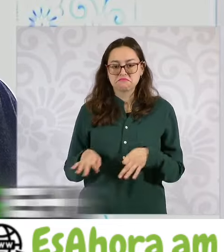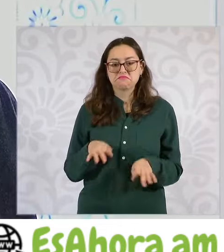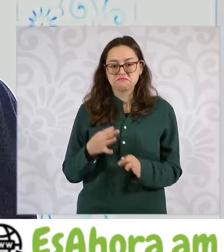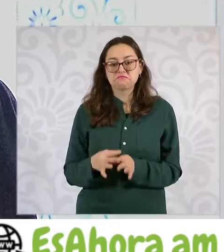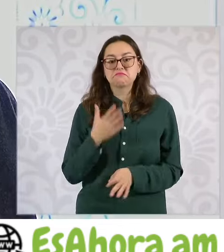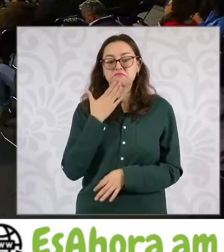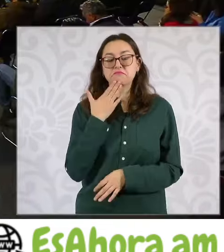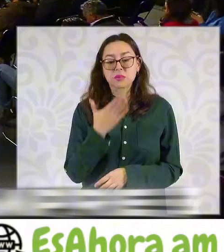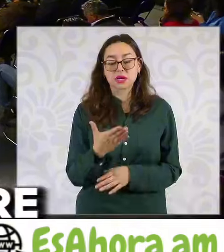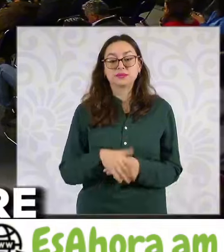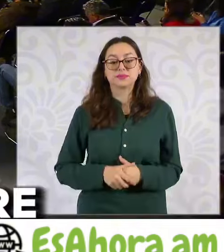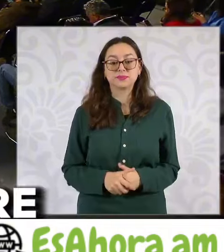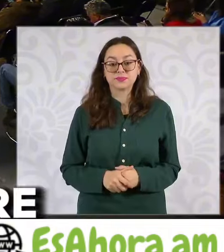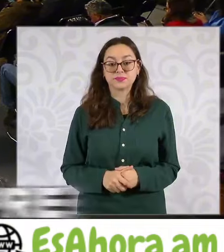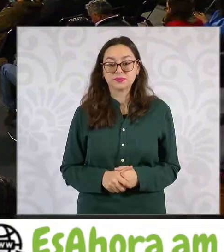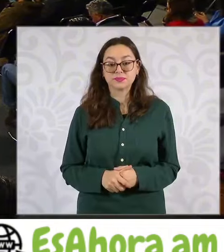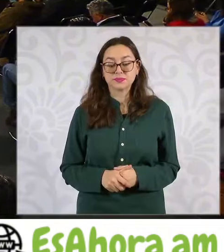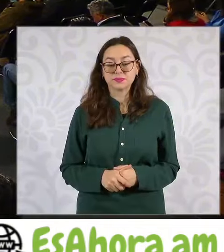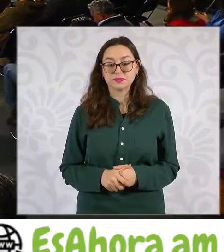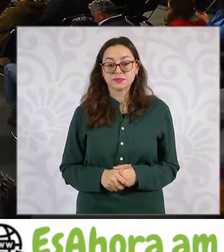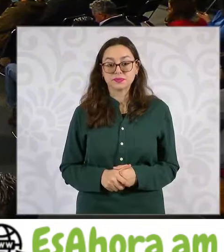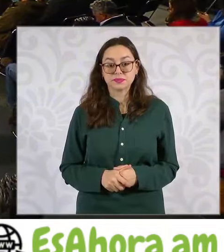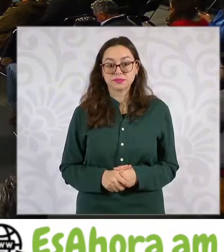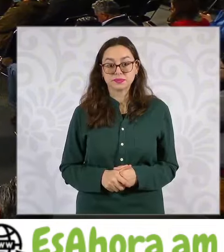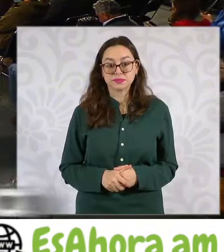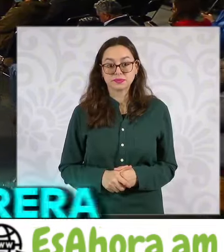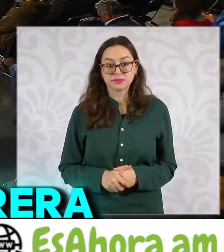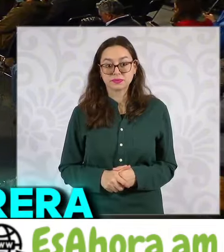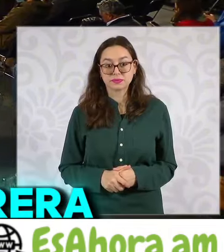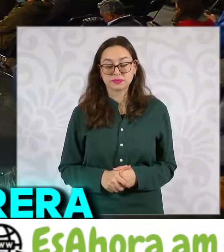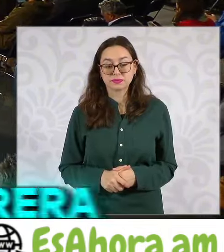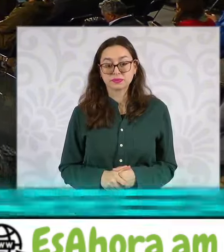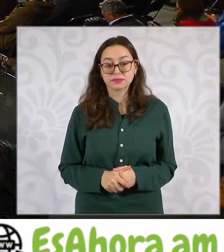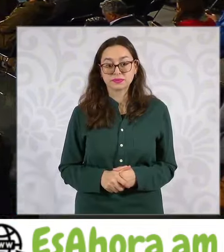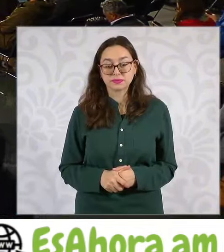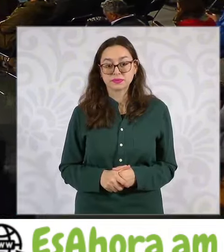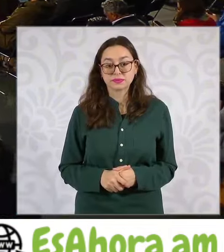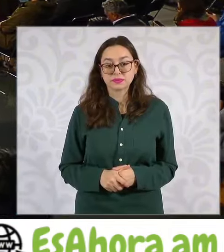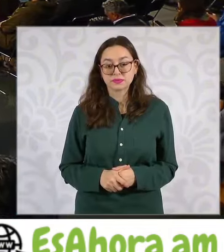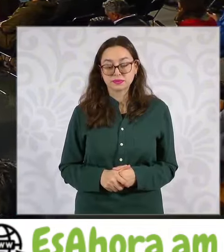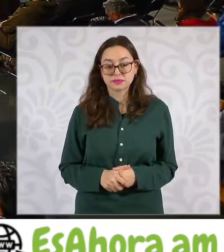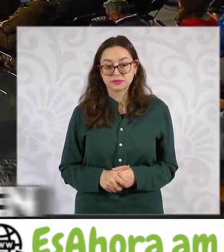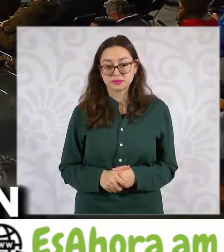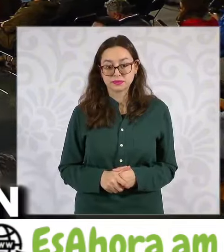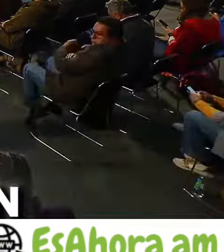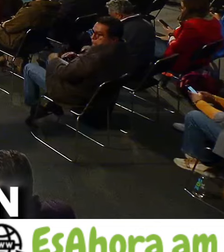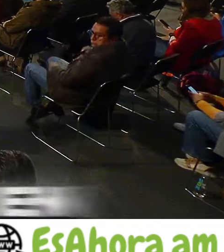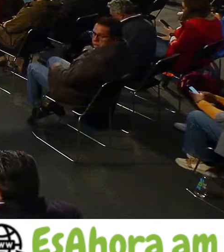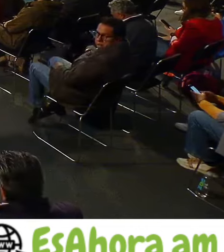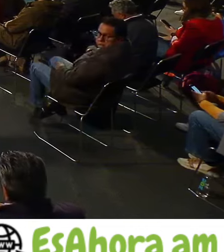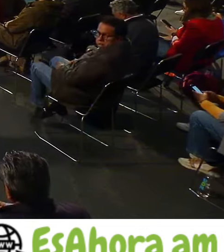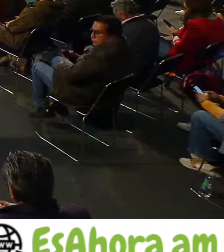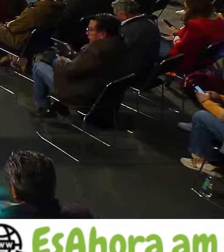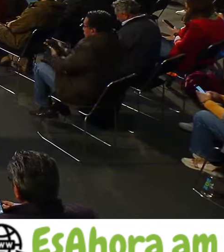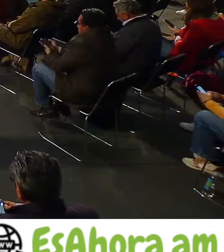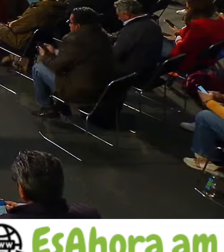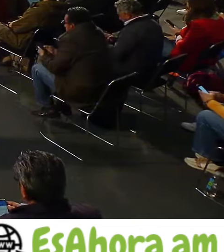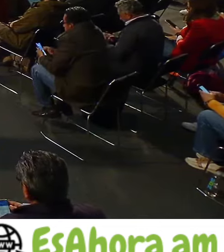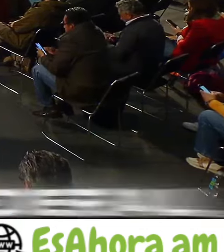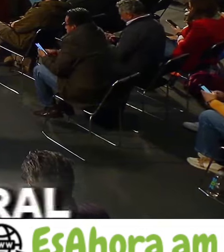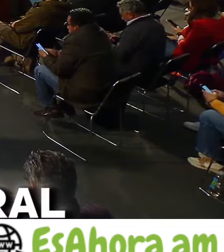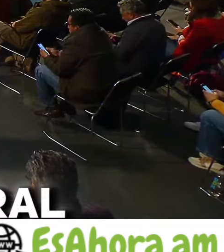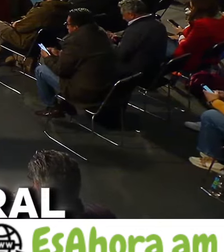gracias, presidenta. Ha existido siempre un rezago en lo que es el servicio profesional de carrera, lo que organiza más bien a los mandos